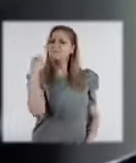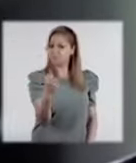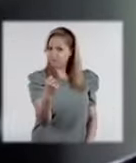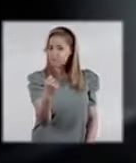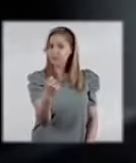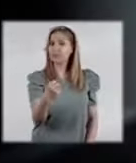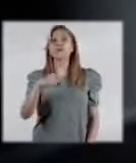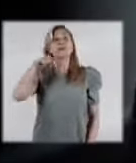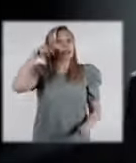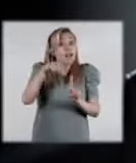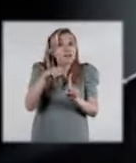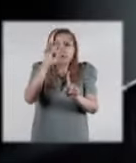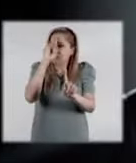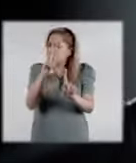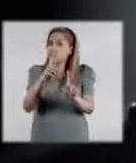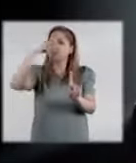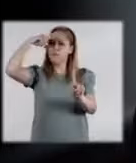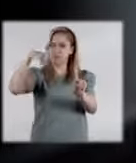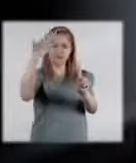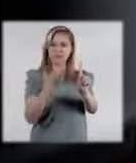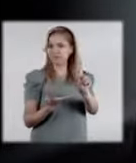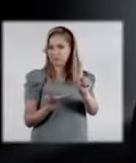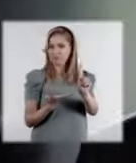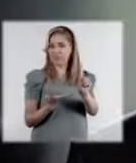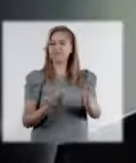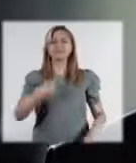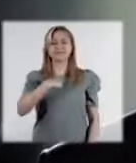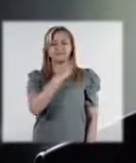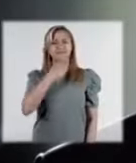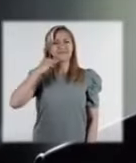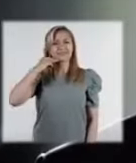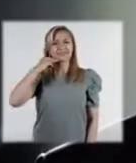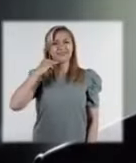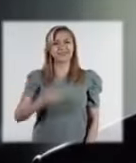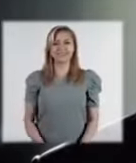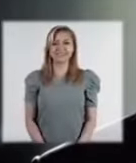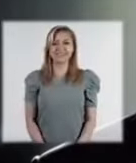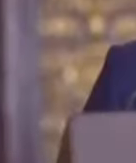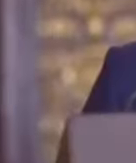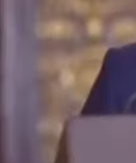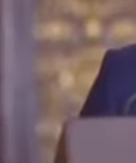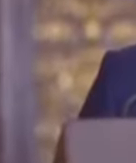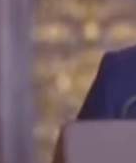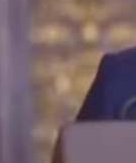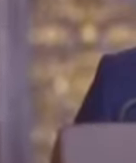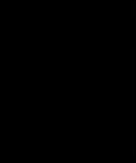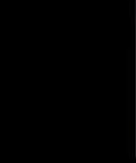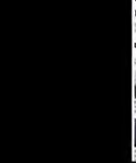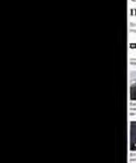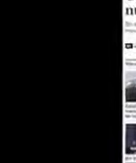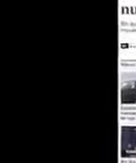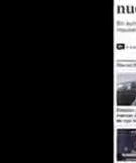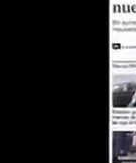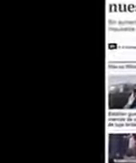la corrupción y en donde el único privilegio sea ser mexicano. Soy José Antonio Meade. Cuando era secretario de